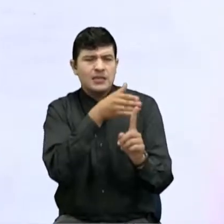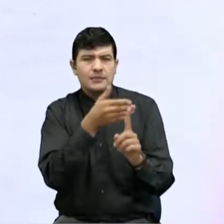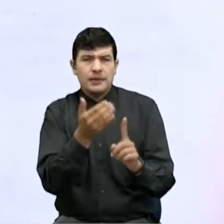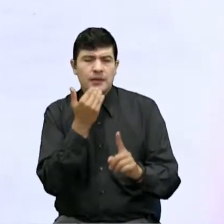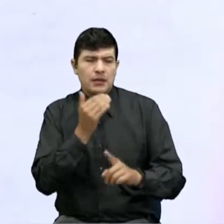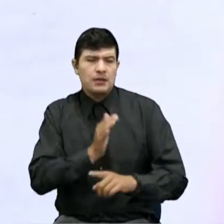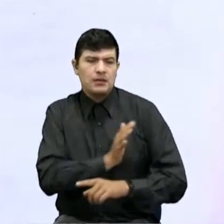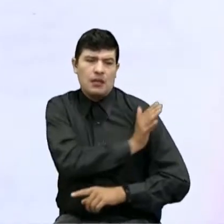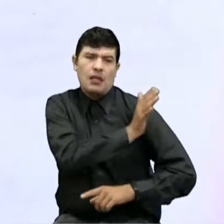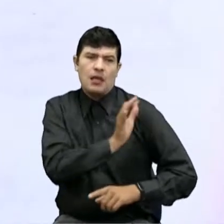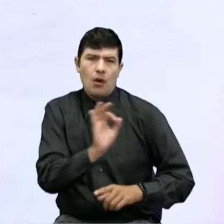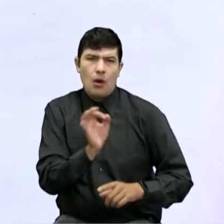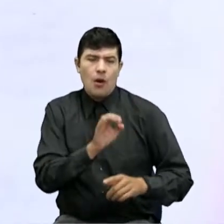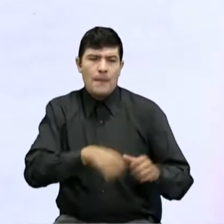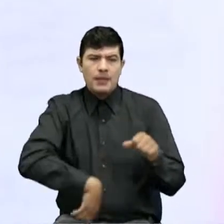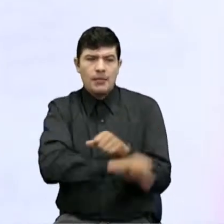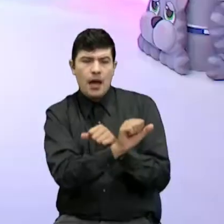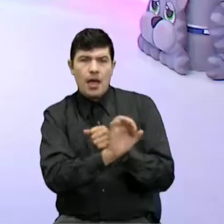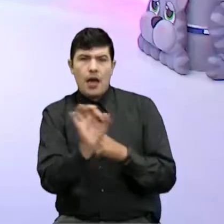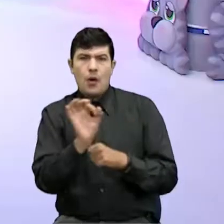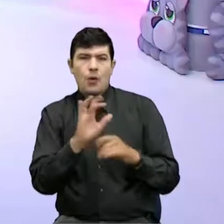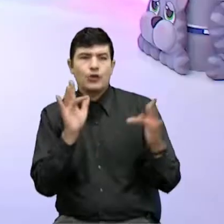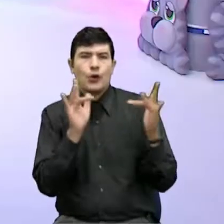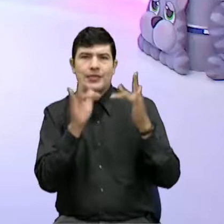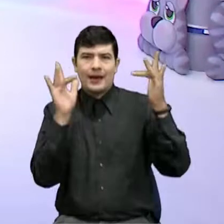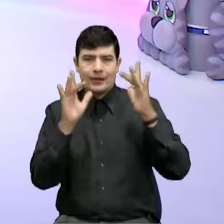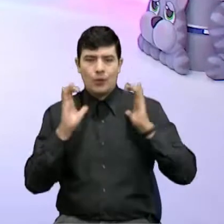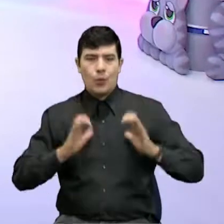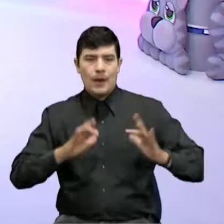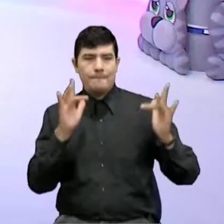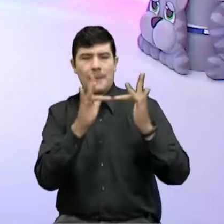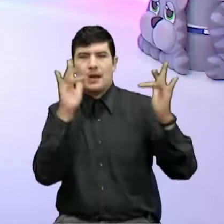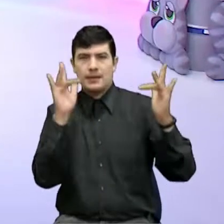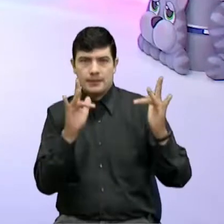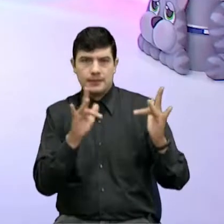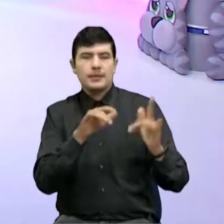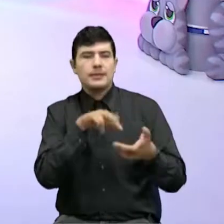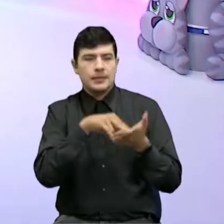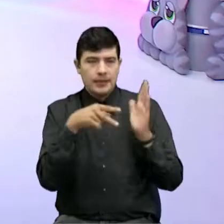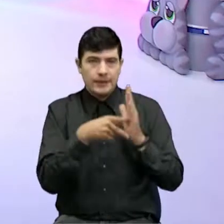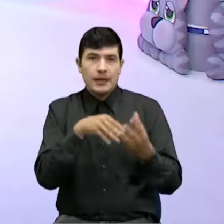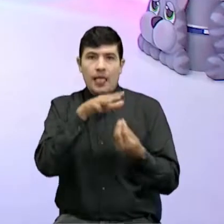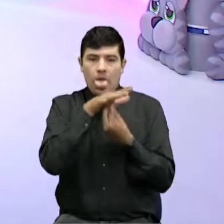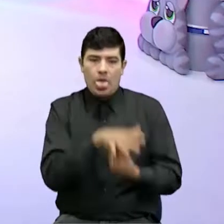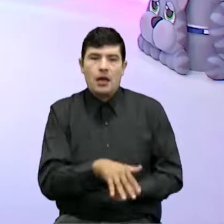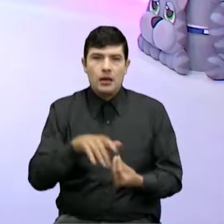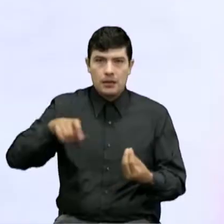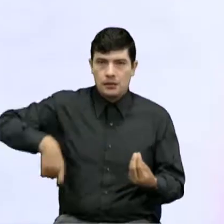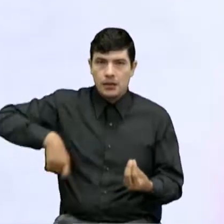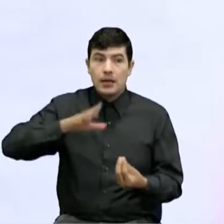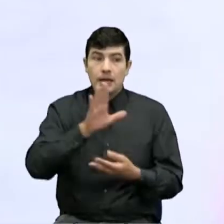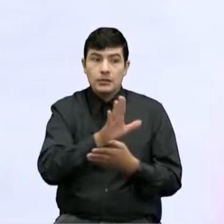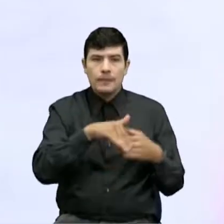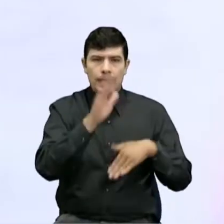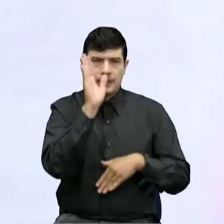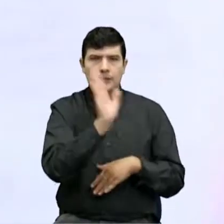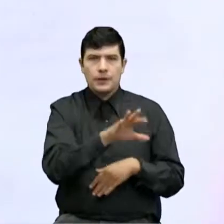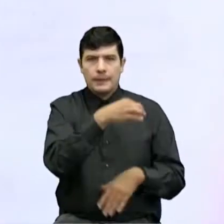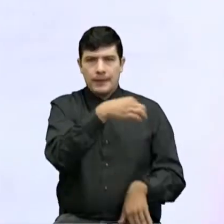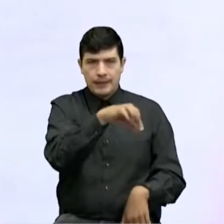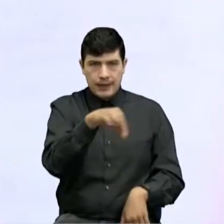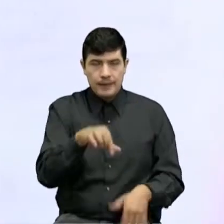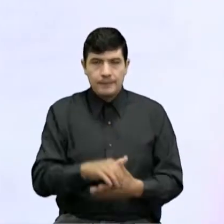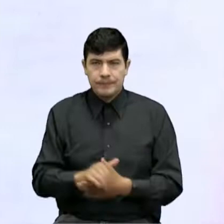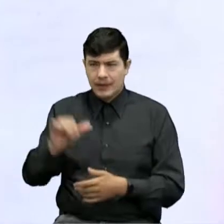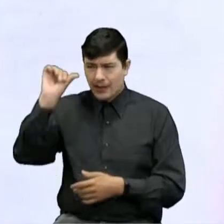que la patada, que la cuando agresión con contacto. El objeto, correcto, ¿sí? Esto se da mucho en la escuela primaria. Y sí.